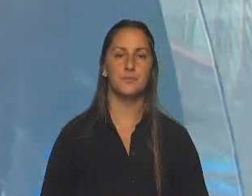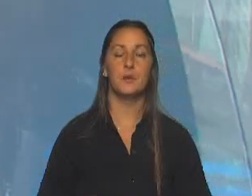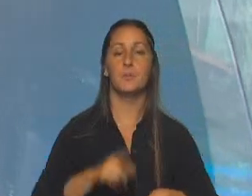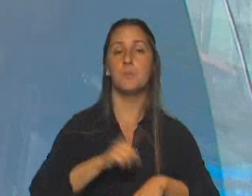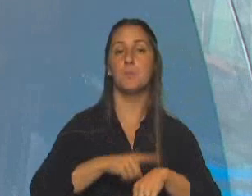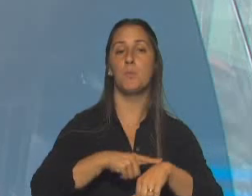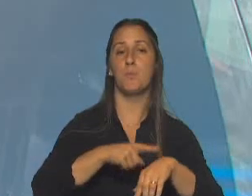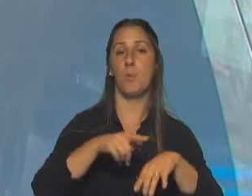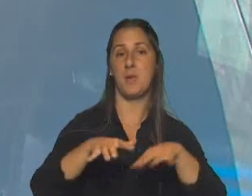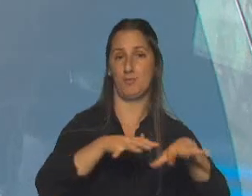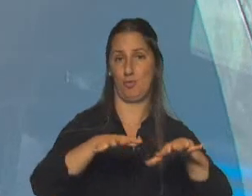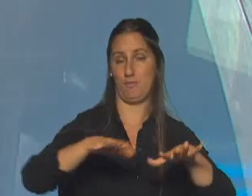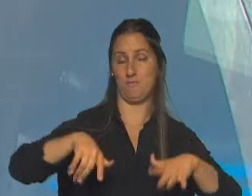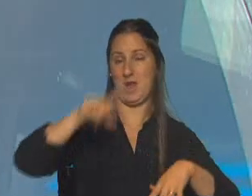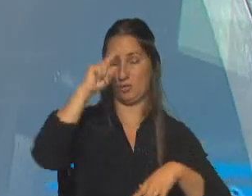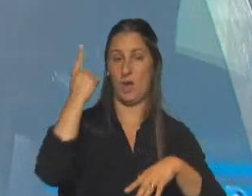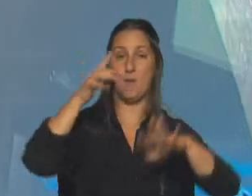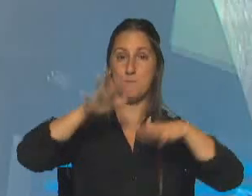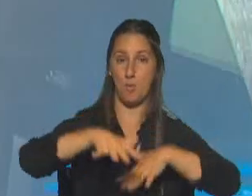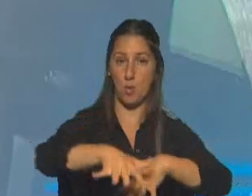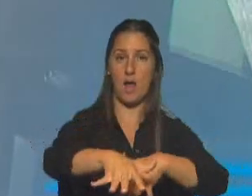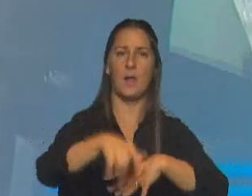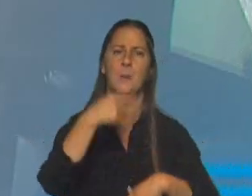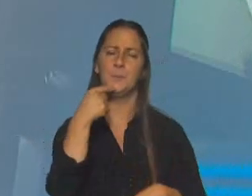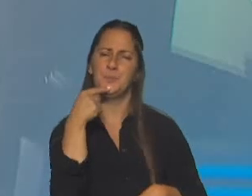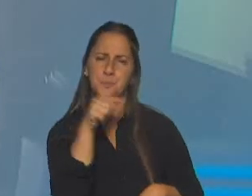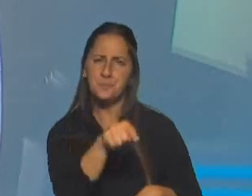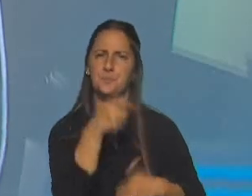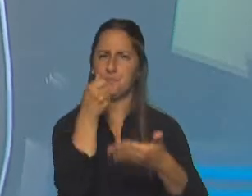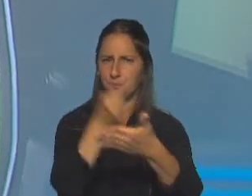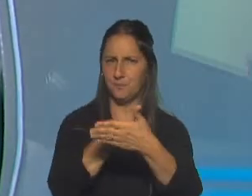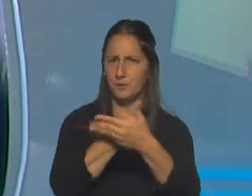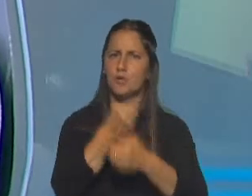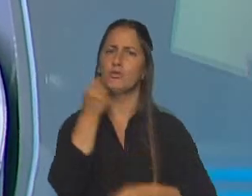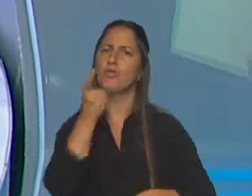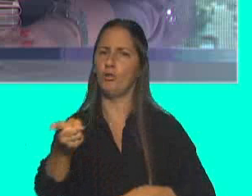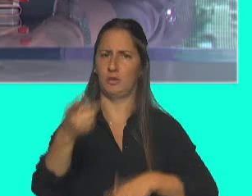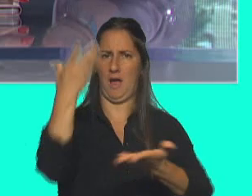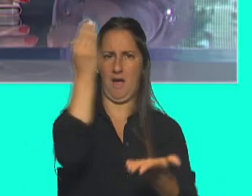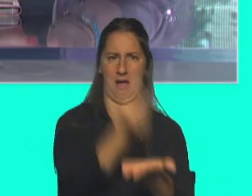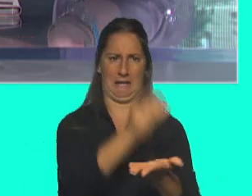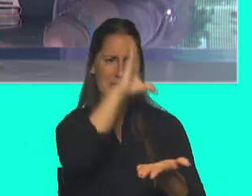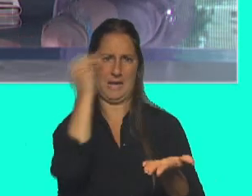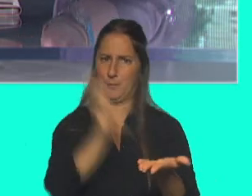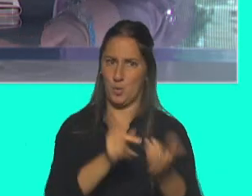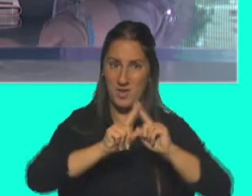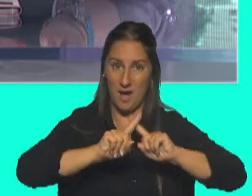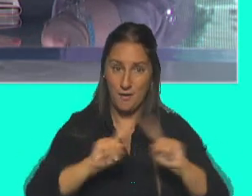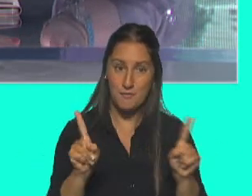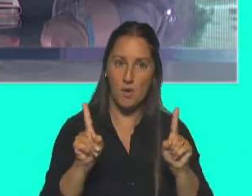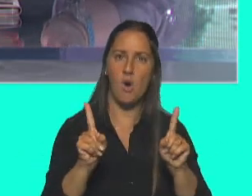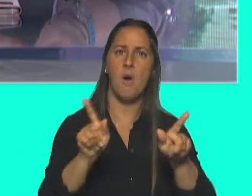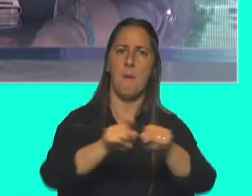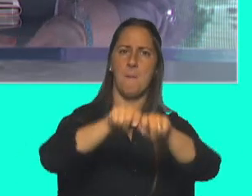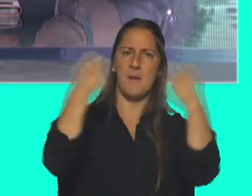Movimiento Nacional y Popular empieza a señalar que va a luchar contra la proscripción, no es muy difícil encontrar en algunos periódicos como